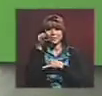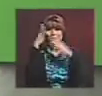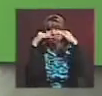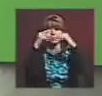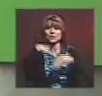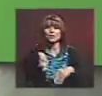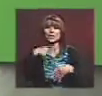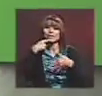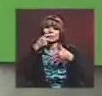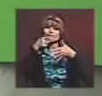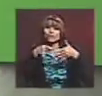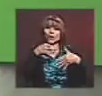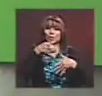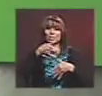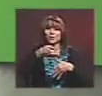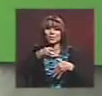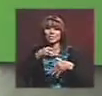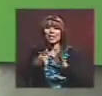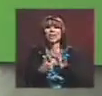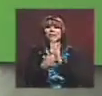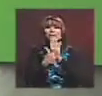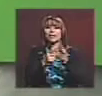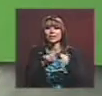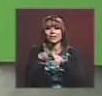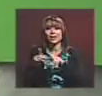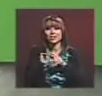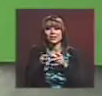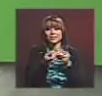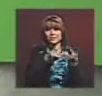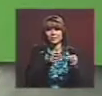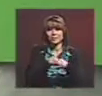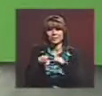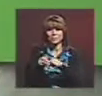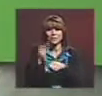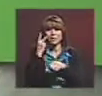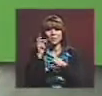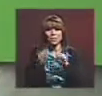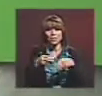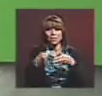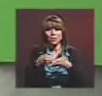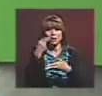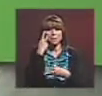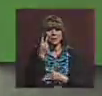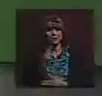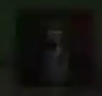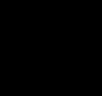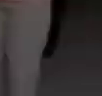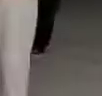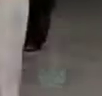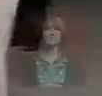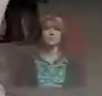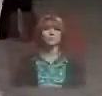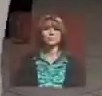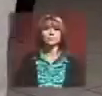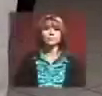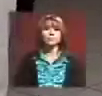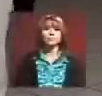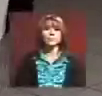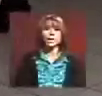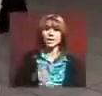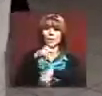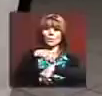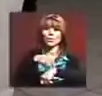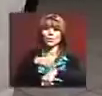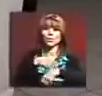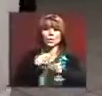daremos recomendaciones y le enseñamos los diferentes productos que se ofrecen en el mercado. Vamos a verla. A la hora de